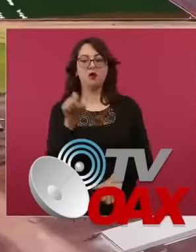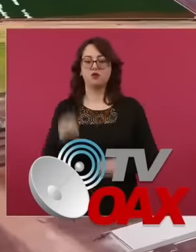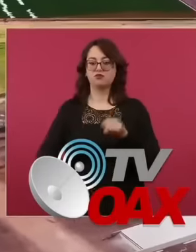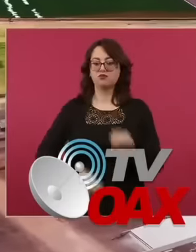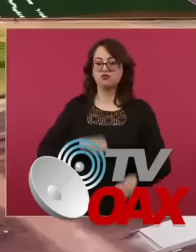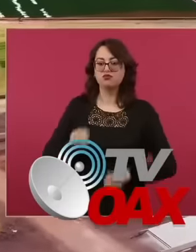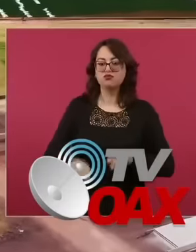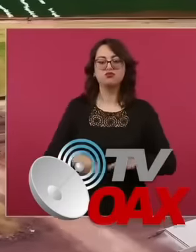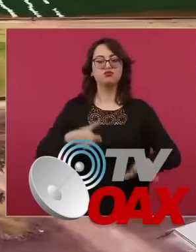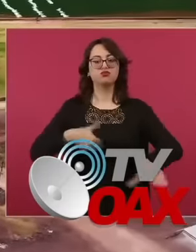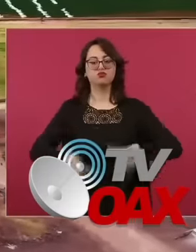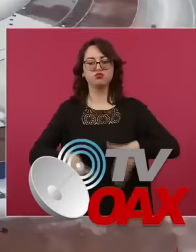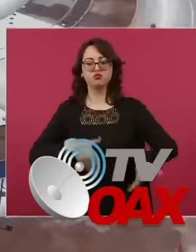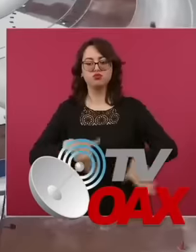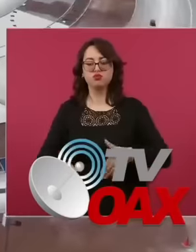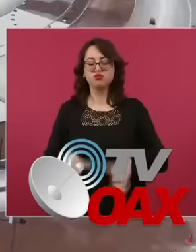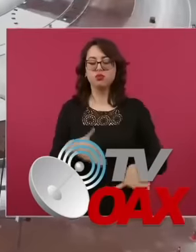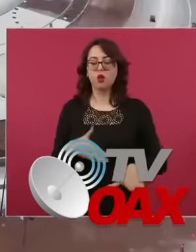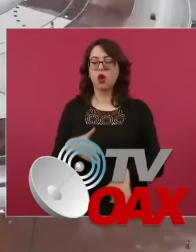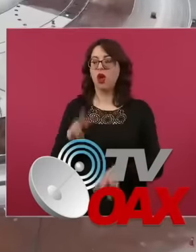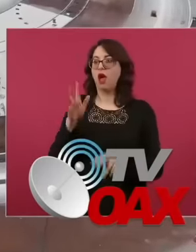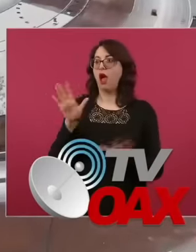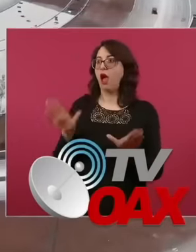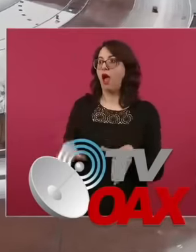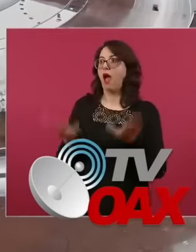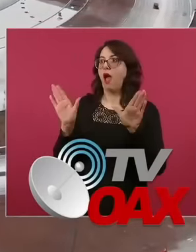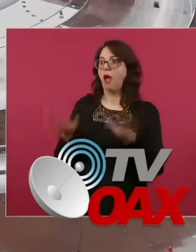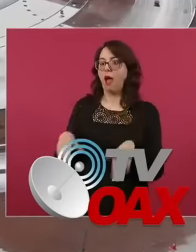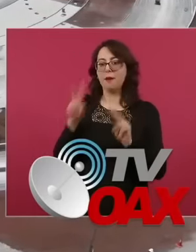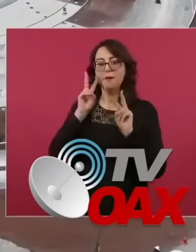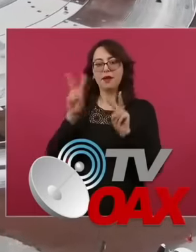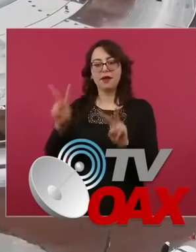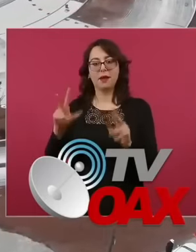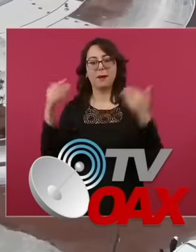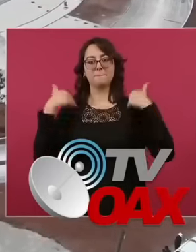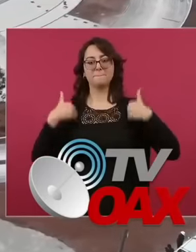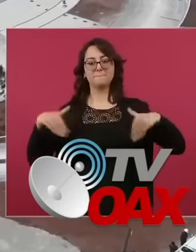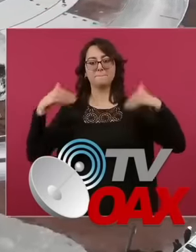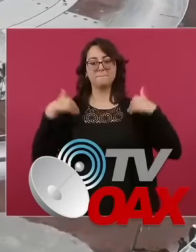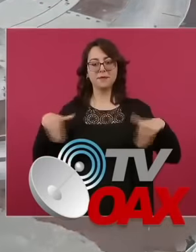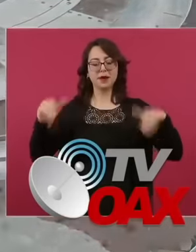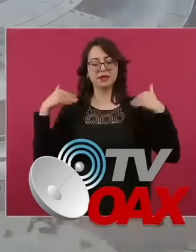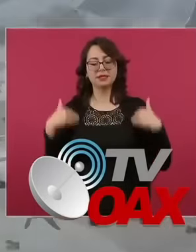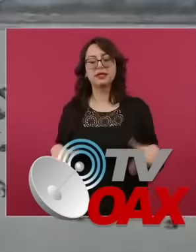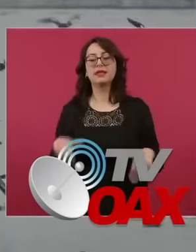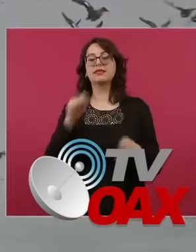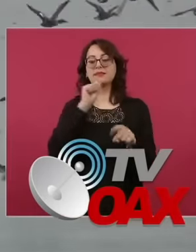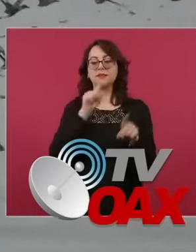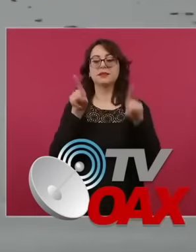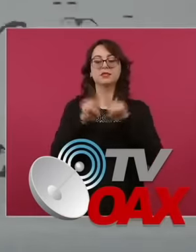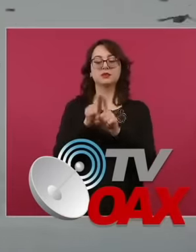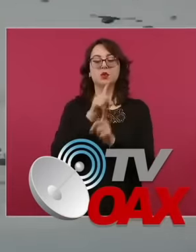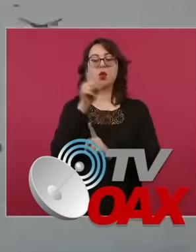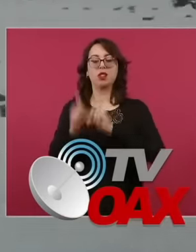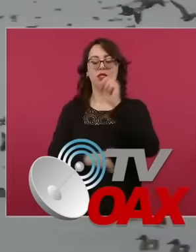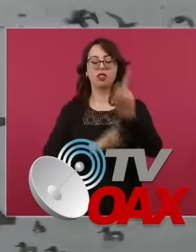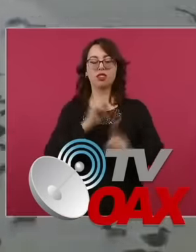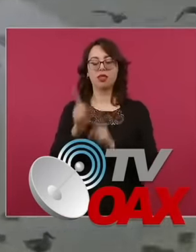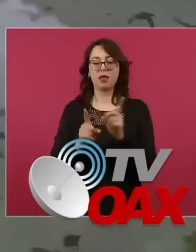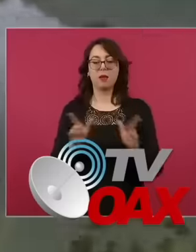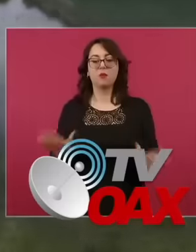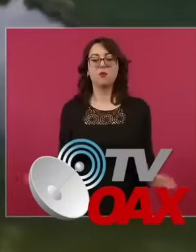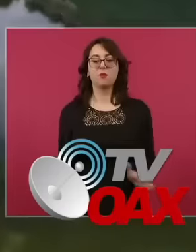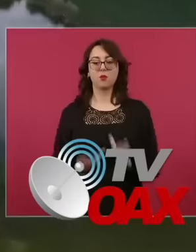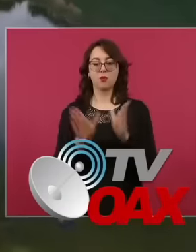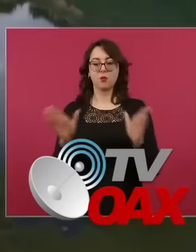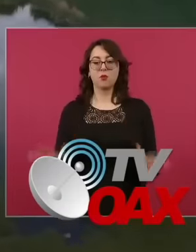andadores miradores de aves áreas recreativas y un área deportiva de 270 hectáreas que lo es lo que equivale